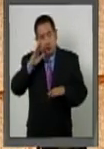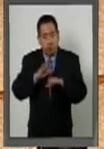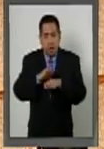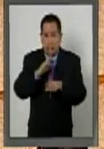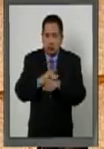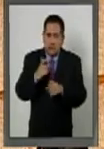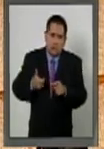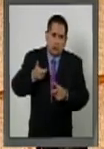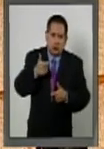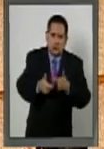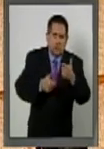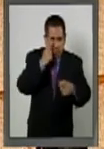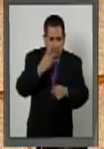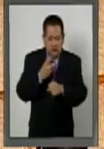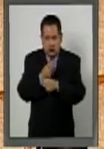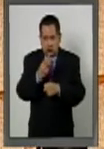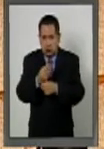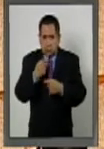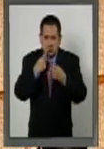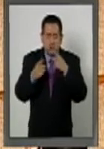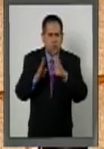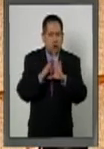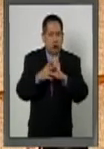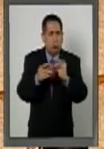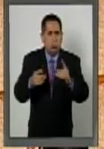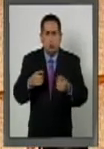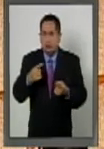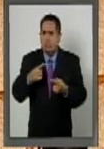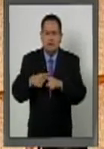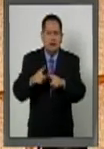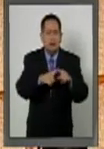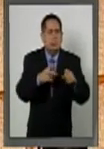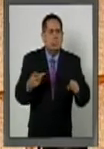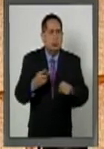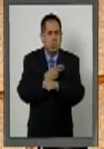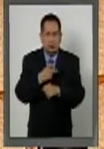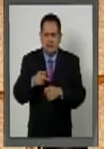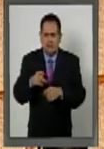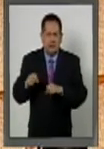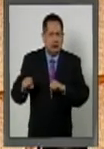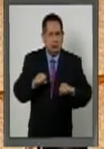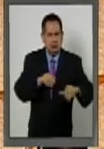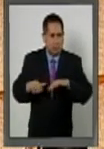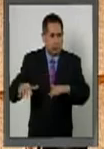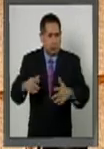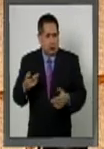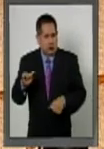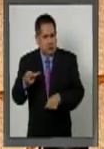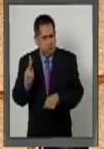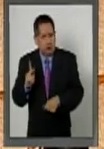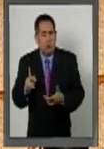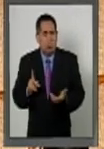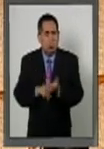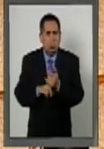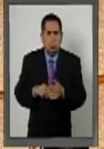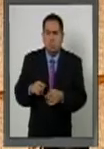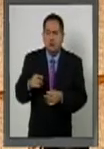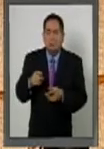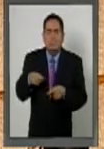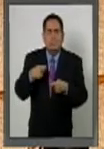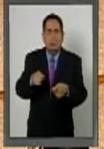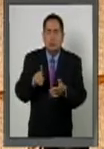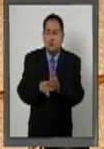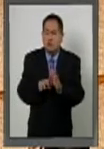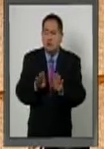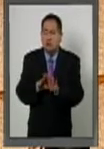recursos para la reconstrucción de los desastres causados por los sismos. Sin embargo, la disposición